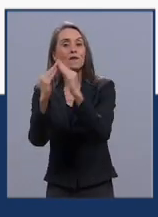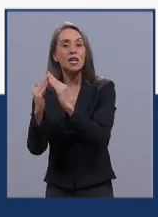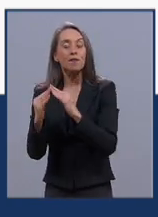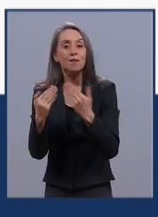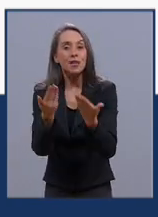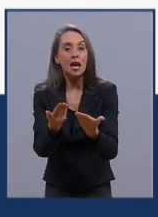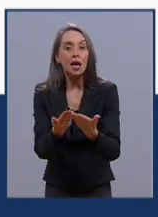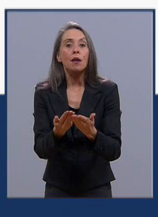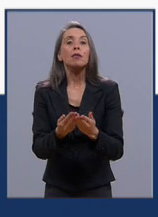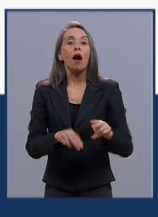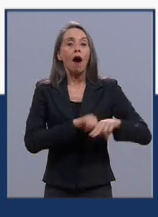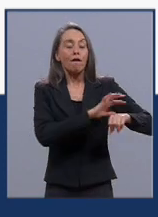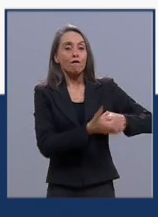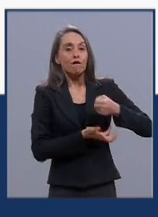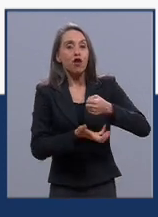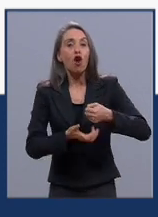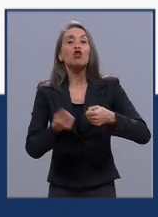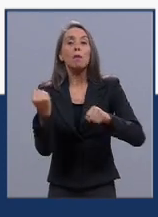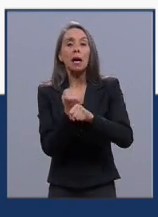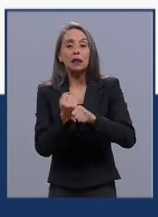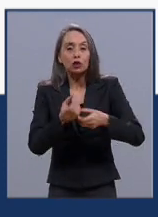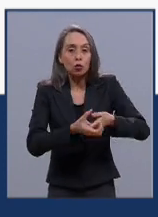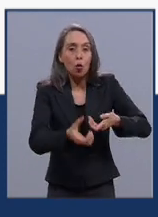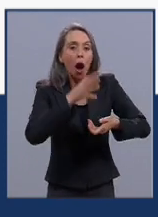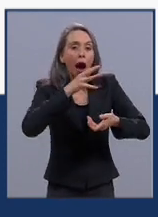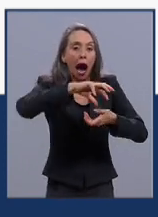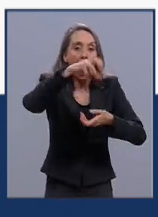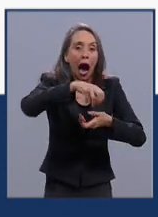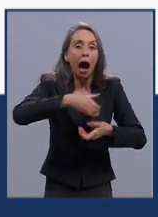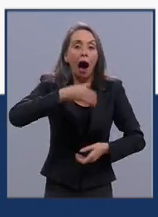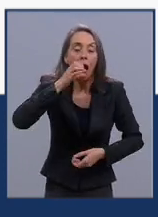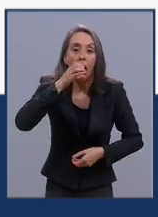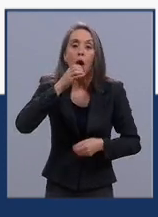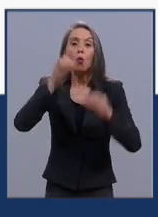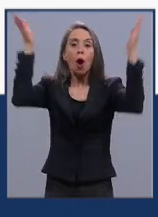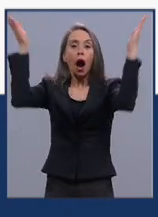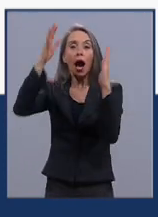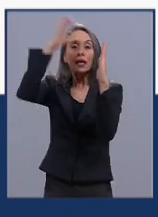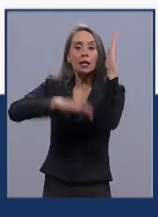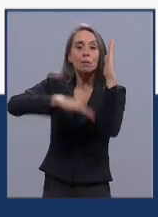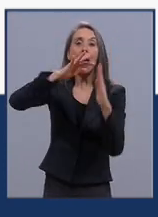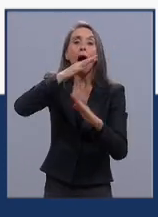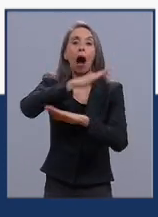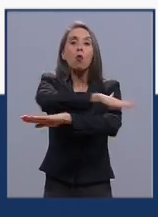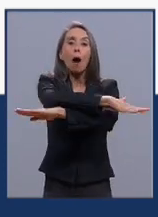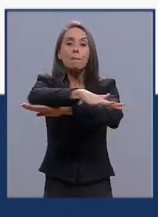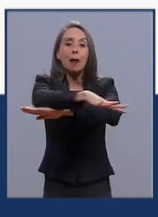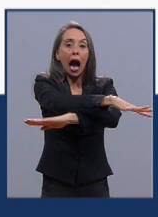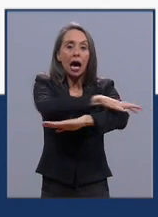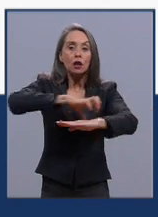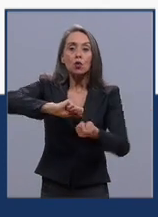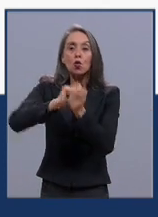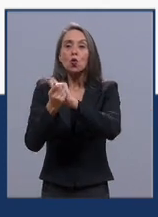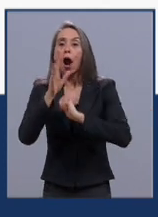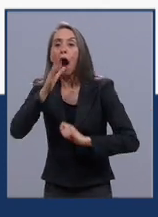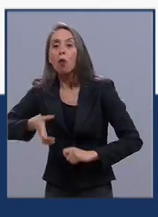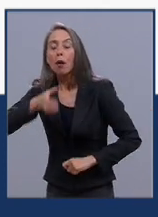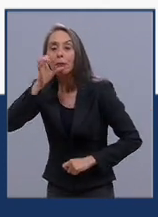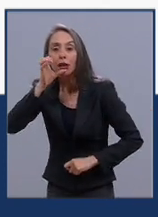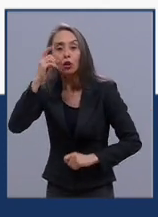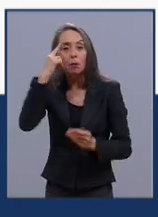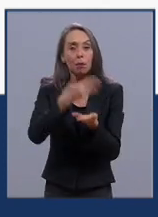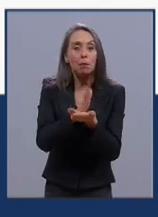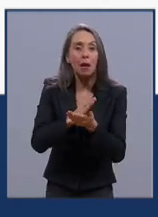inversión en agua potable obras de regadío plantas desalinizadoras embalses conectividad y logística digital